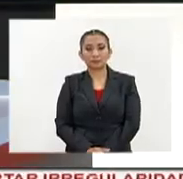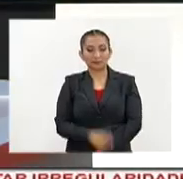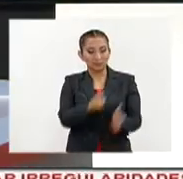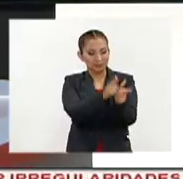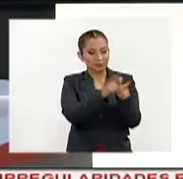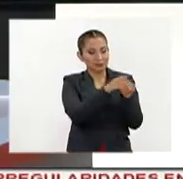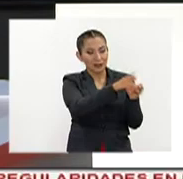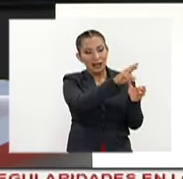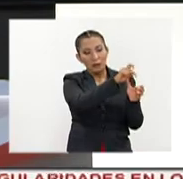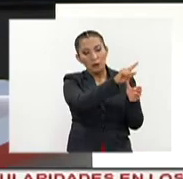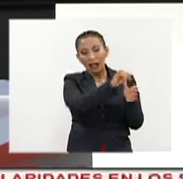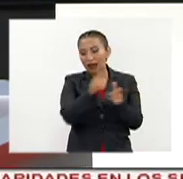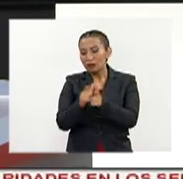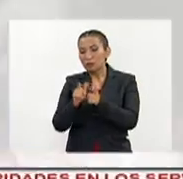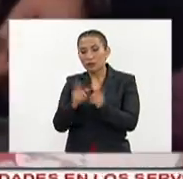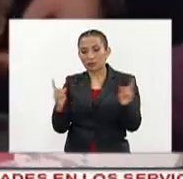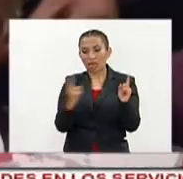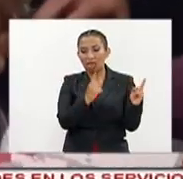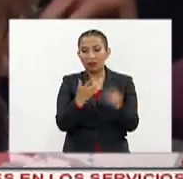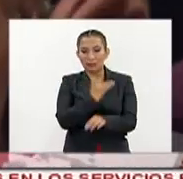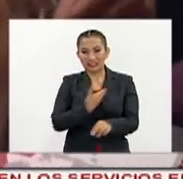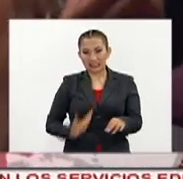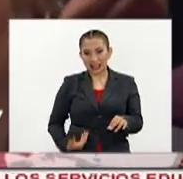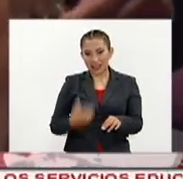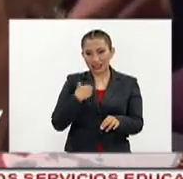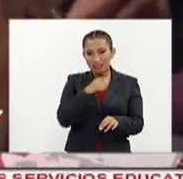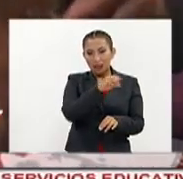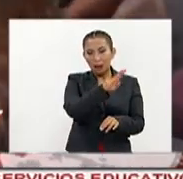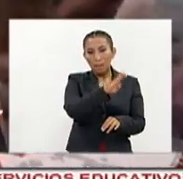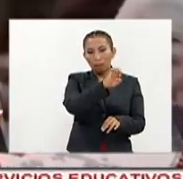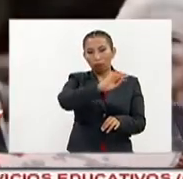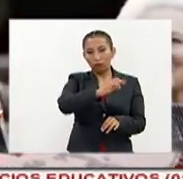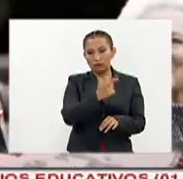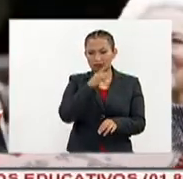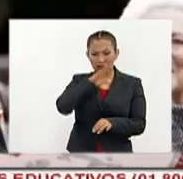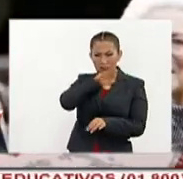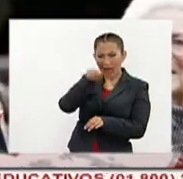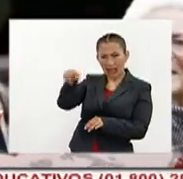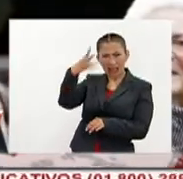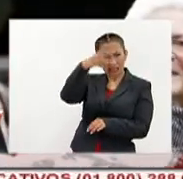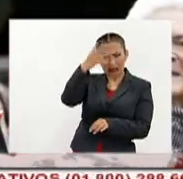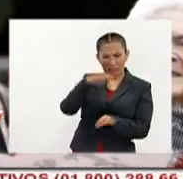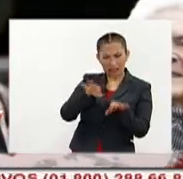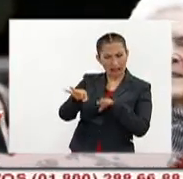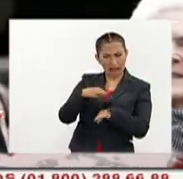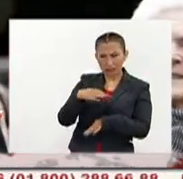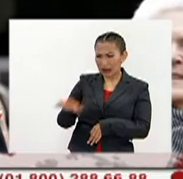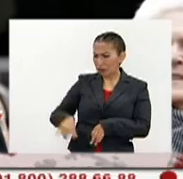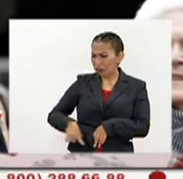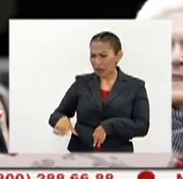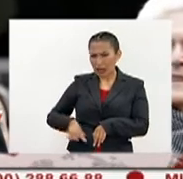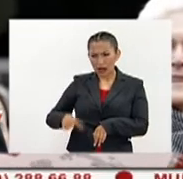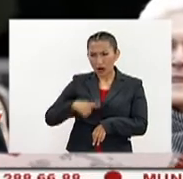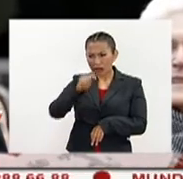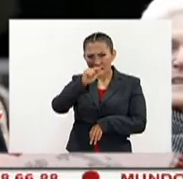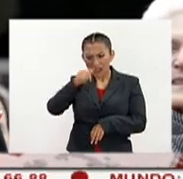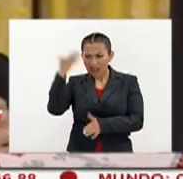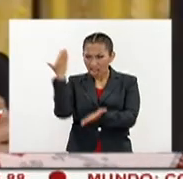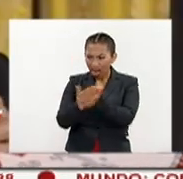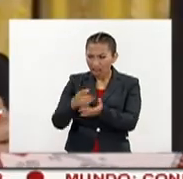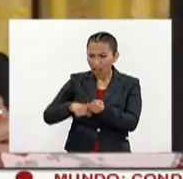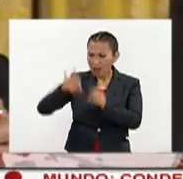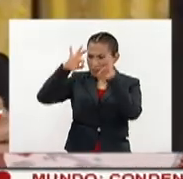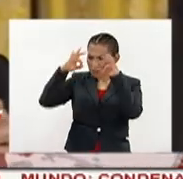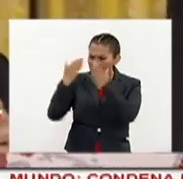Republicano contra republicano. El expresidente de los Estados Unidos, George W. Bush, criticó las políticas de Donald Trump que se oponen al libre comercio y a